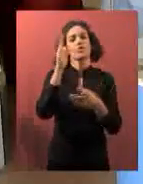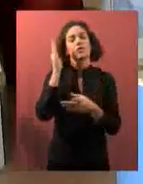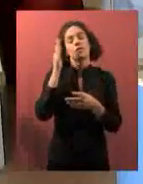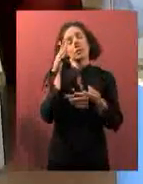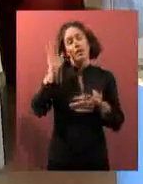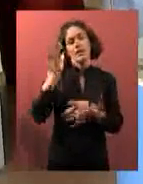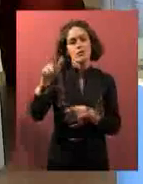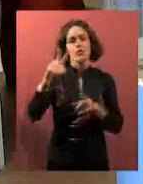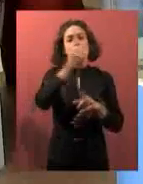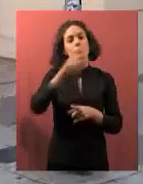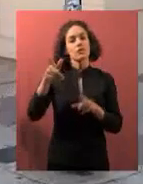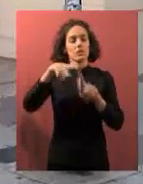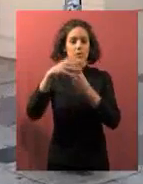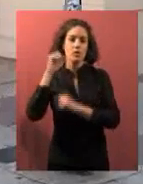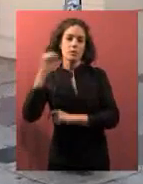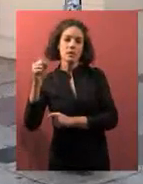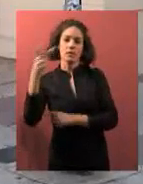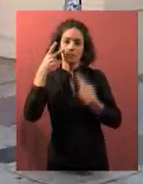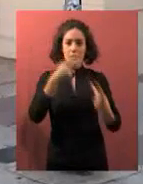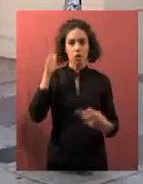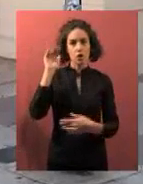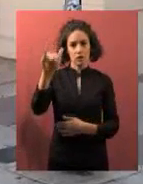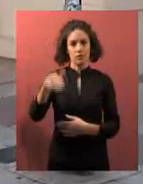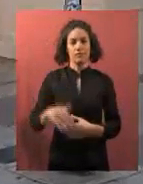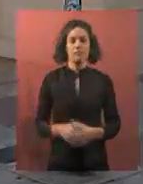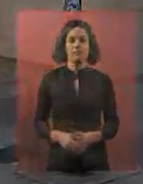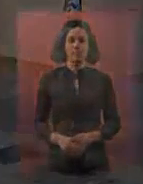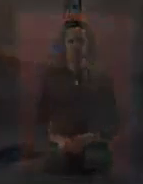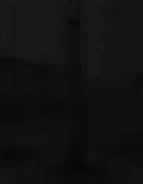para personas en situaciones de dependencia. Conócenos en Roquetas de Mar.